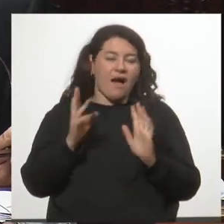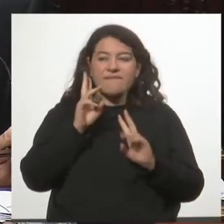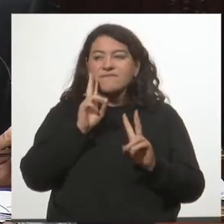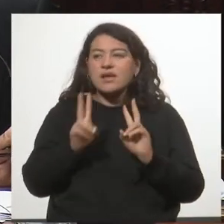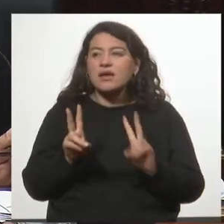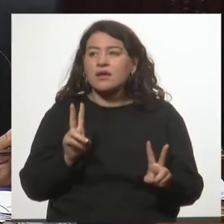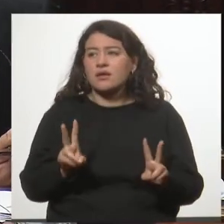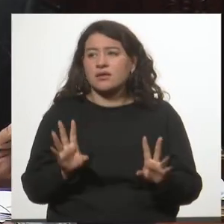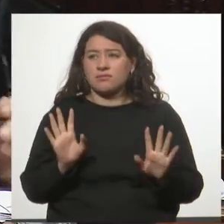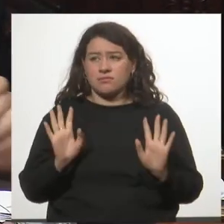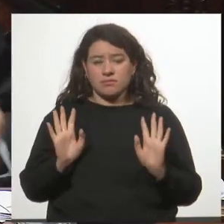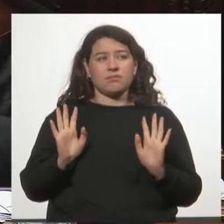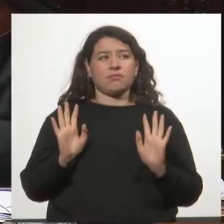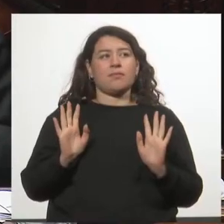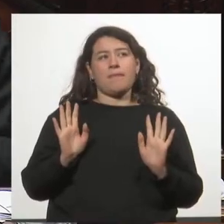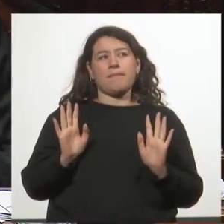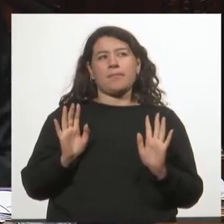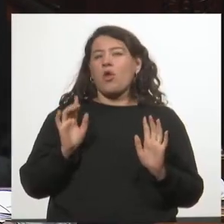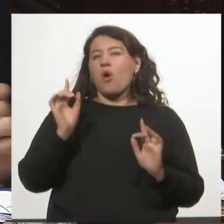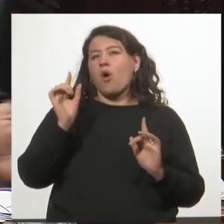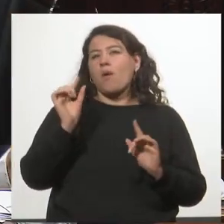qué catetos se mandaron